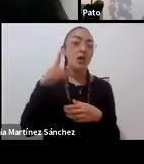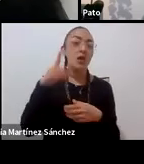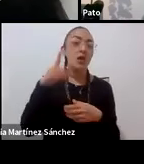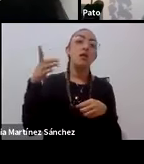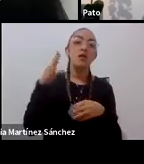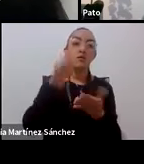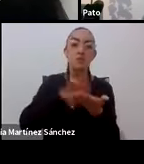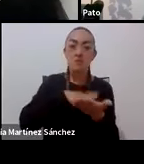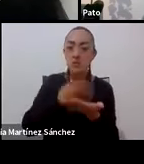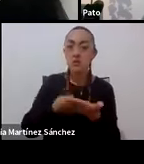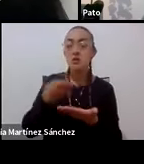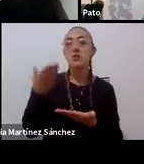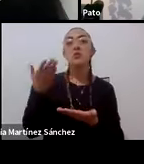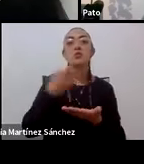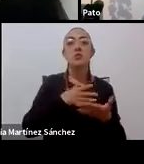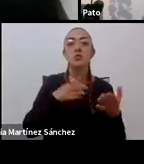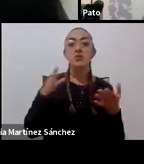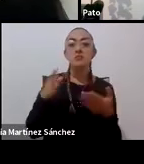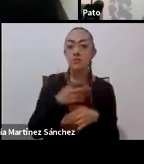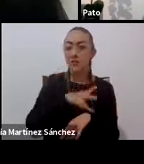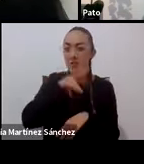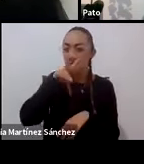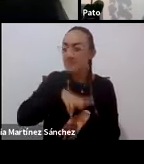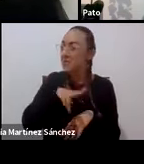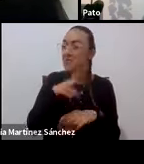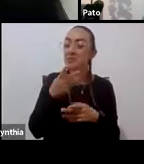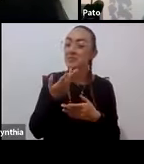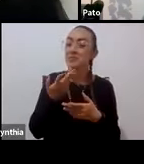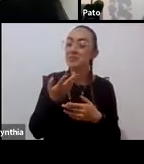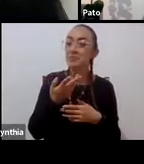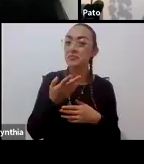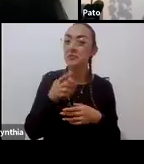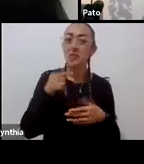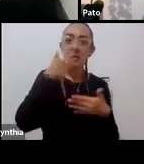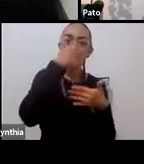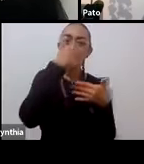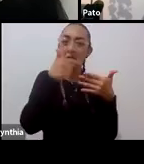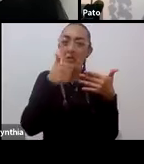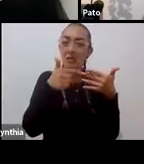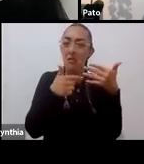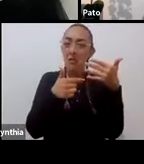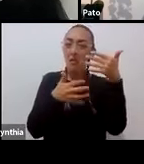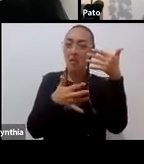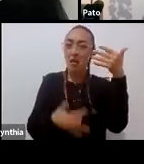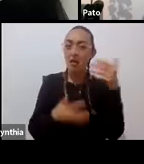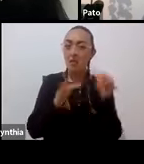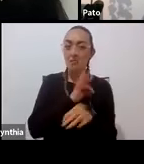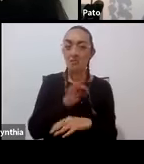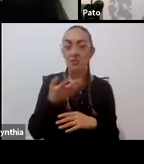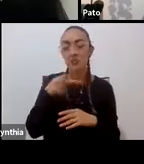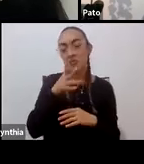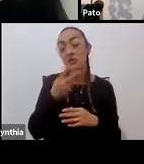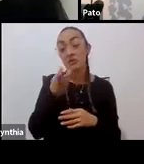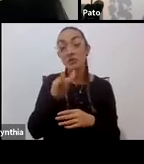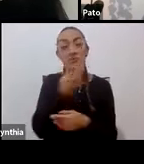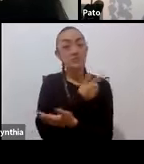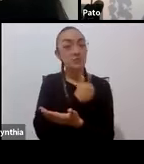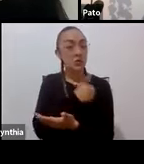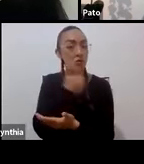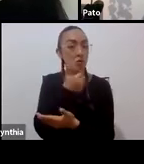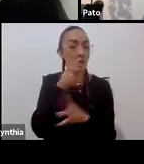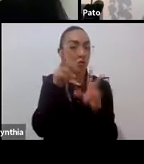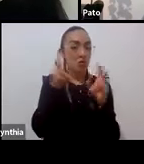años de vida, en fin, no terminaría. Entonces, este es otro de los temas